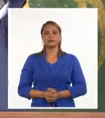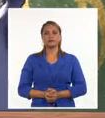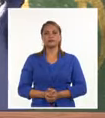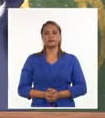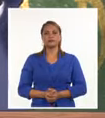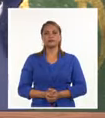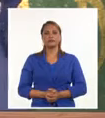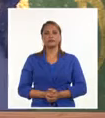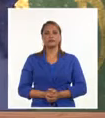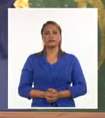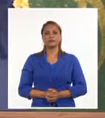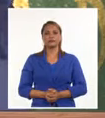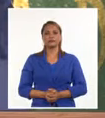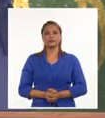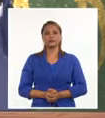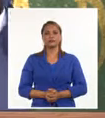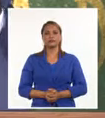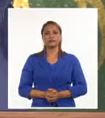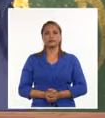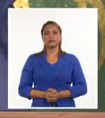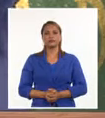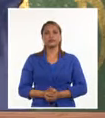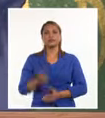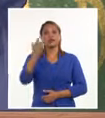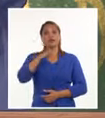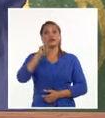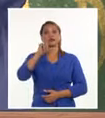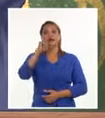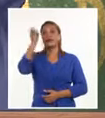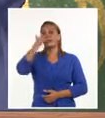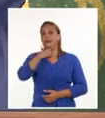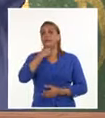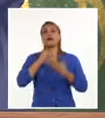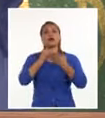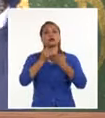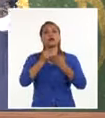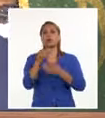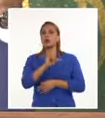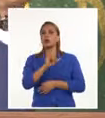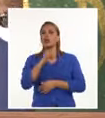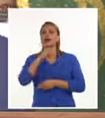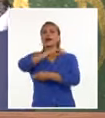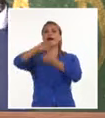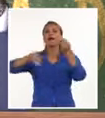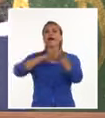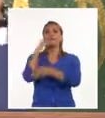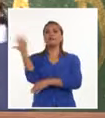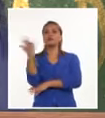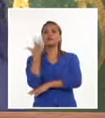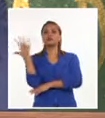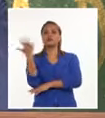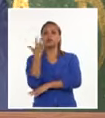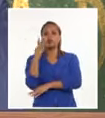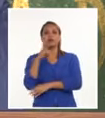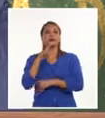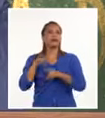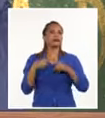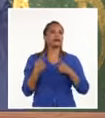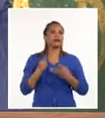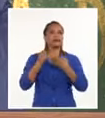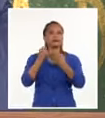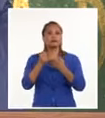que el ALBA ha tenido en temas como el cambio climático en escenarios de Naciones Unidas para defender los intereses de los países del